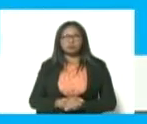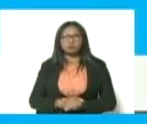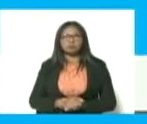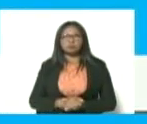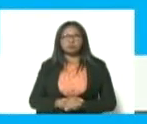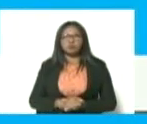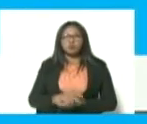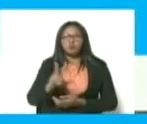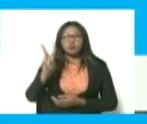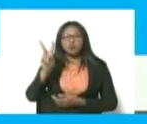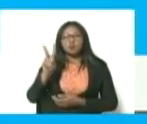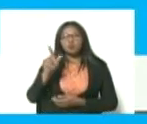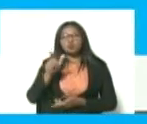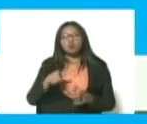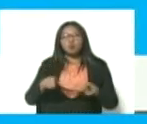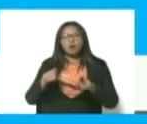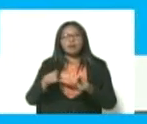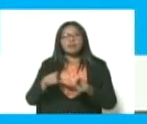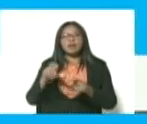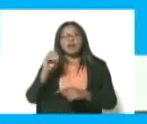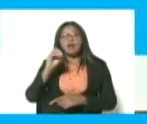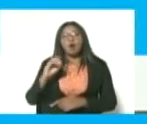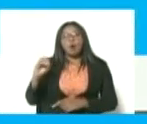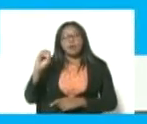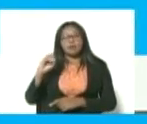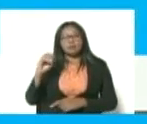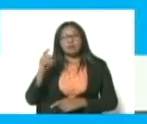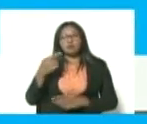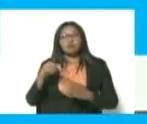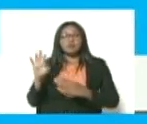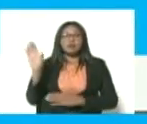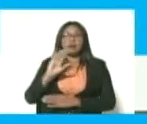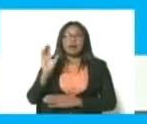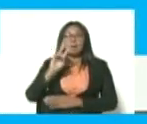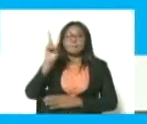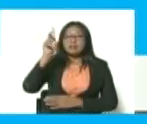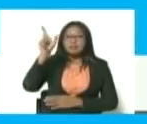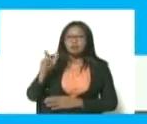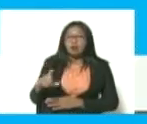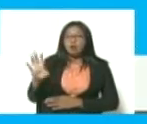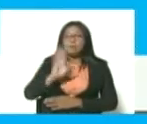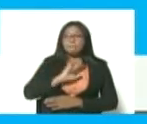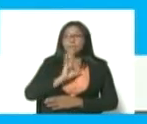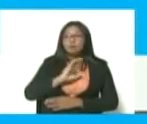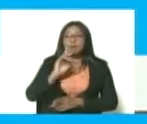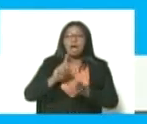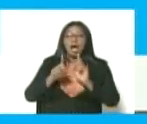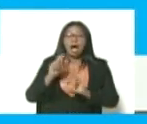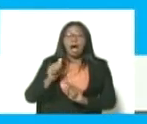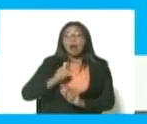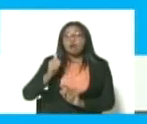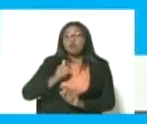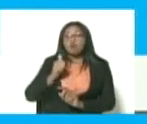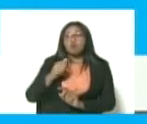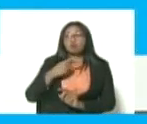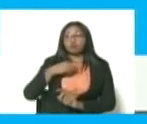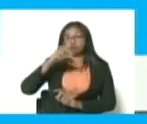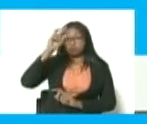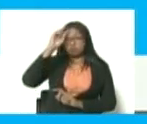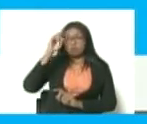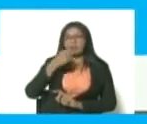Unos son de los barrios de Oriente y otros son de los barrios de Caracas. Venezolanos, venezolanitos. Algunos de ellos no saben hablar ni inglés,